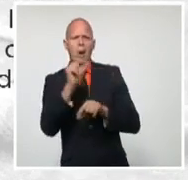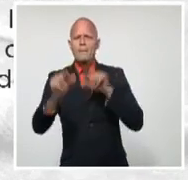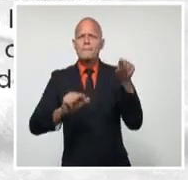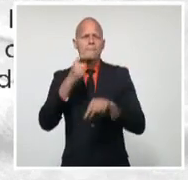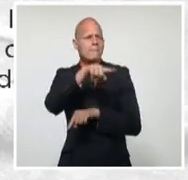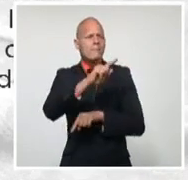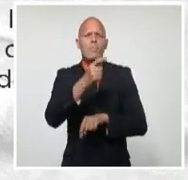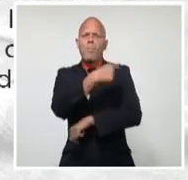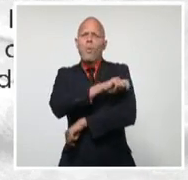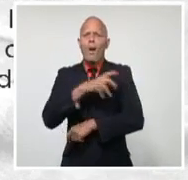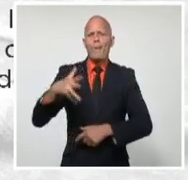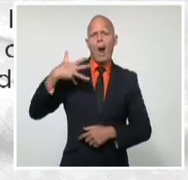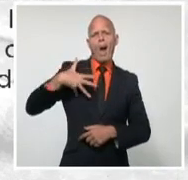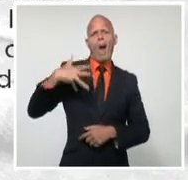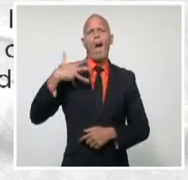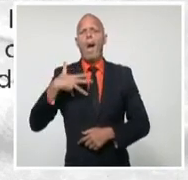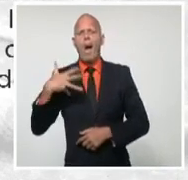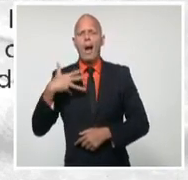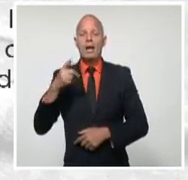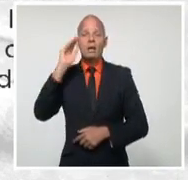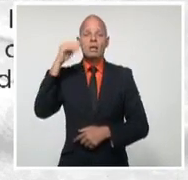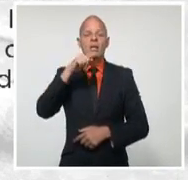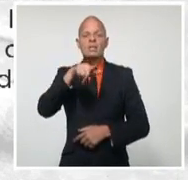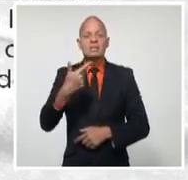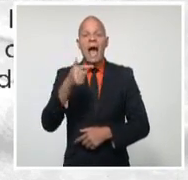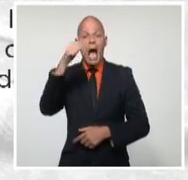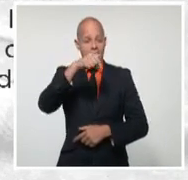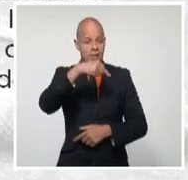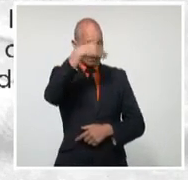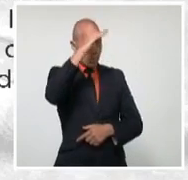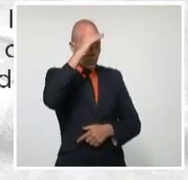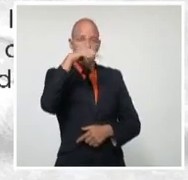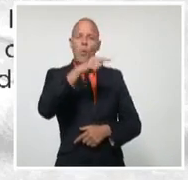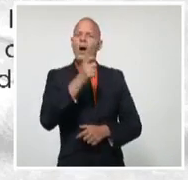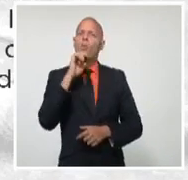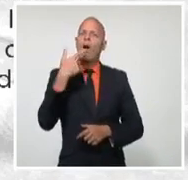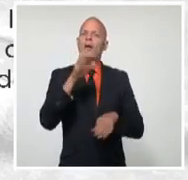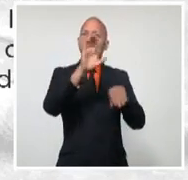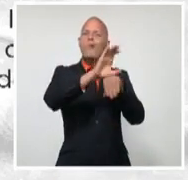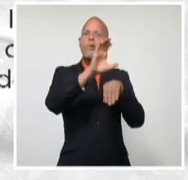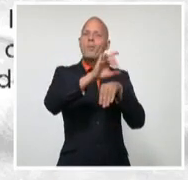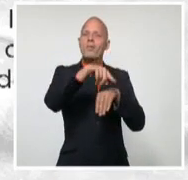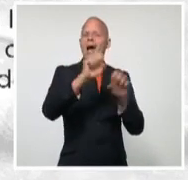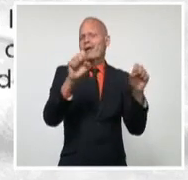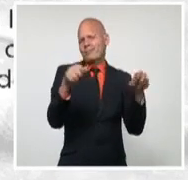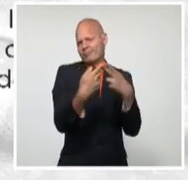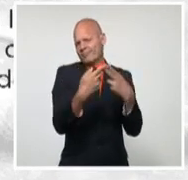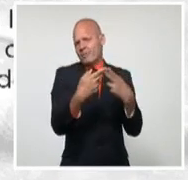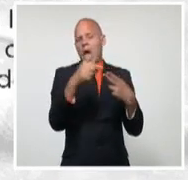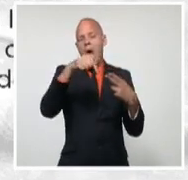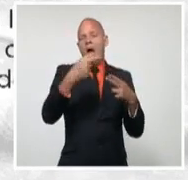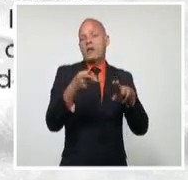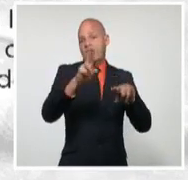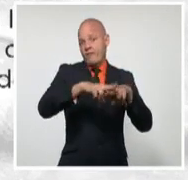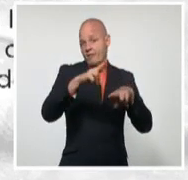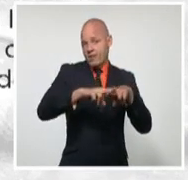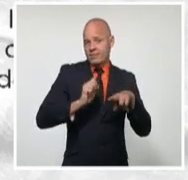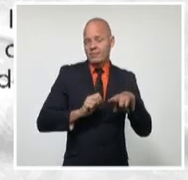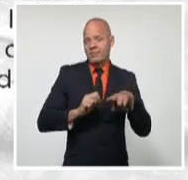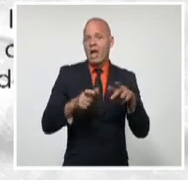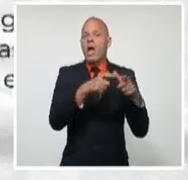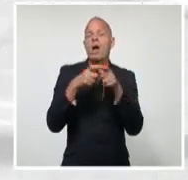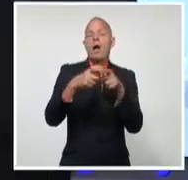manifestaciones para sabotear la segunda cumbre de la CELAC, de la Comunidad de Estados Latinoamericanos y Caribeños, que tendría lugar aquí en La Habana entre los días